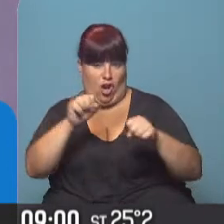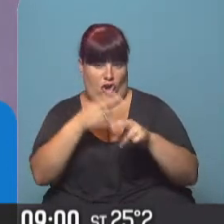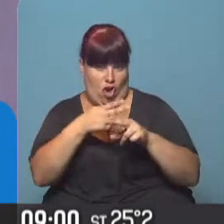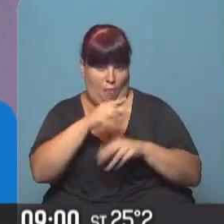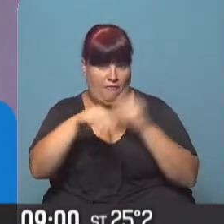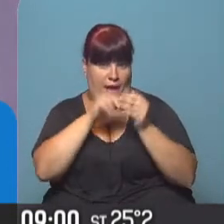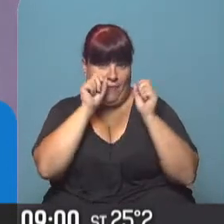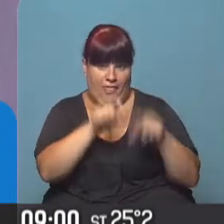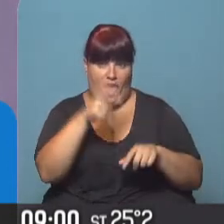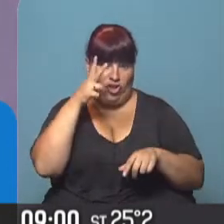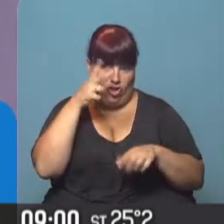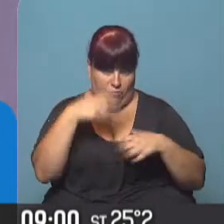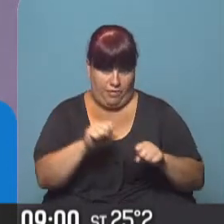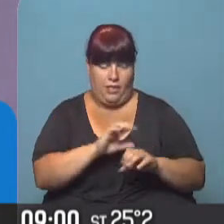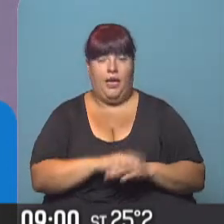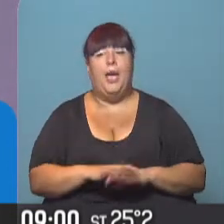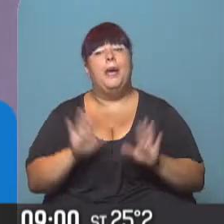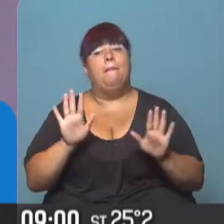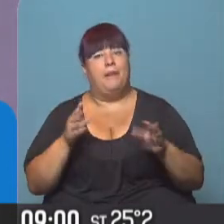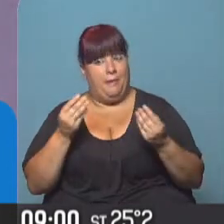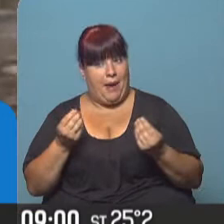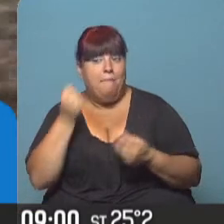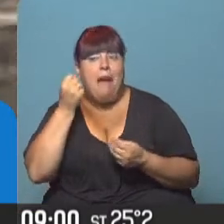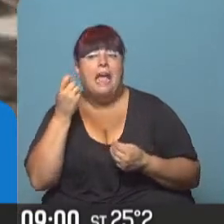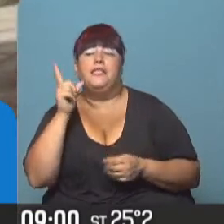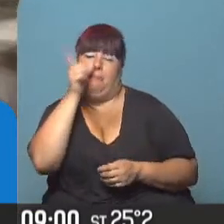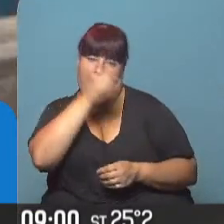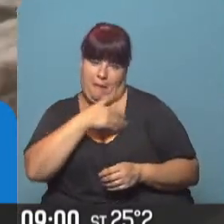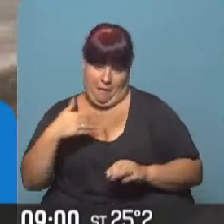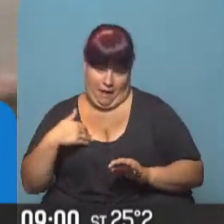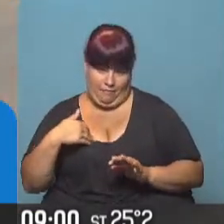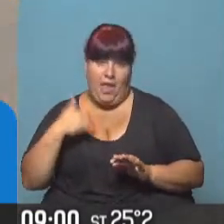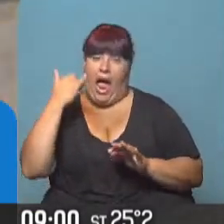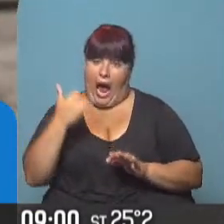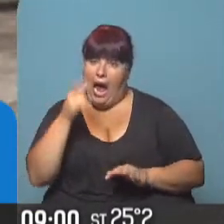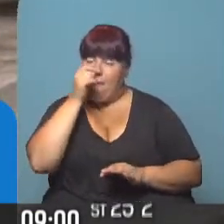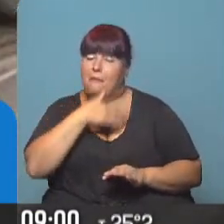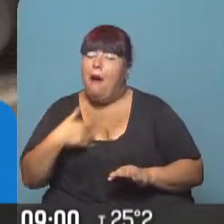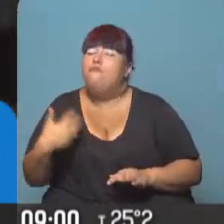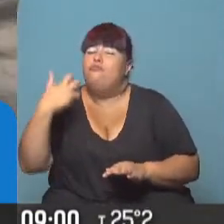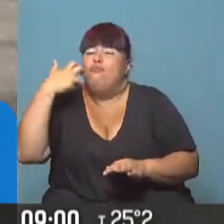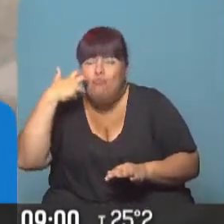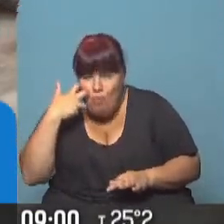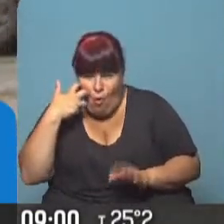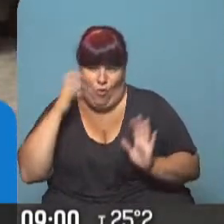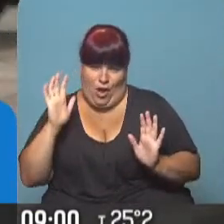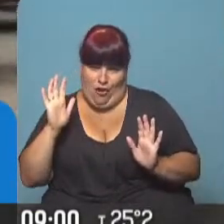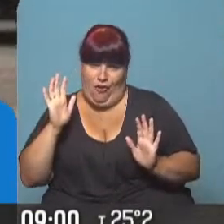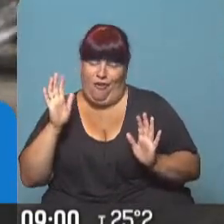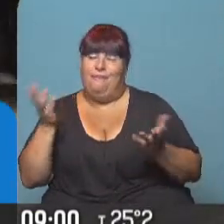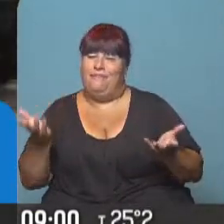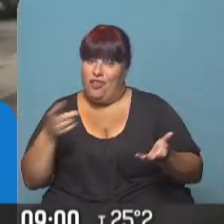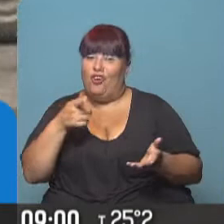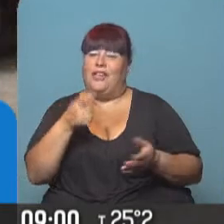a los familiares de los 88 pero que pasa prioridad para las mamás y los papás contamos con mamás y con papás con avanzada edad